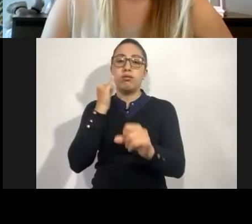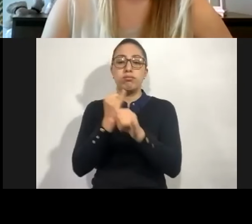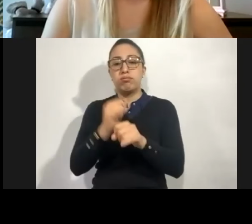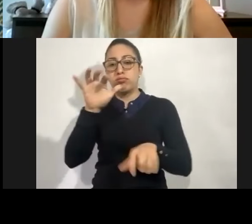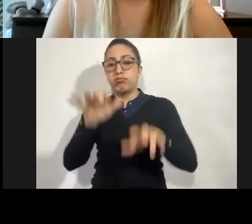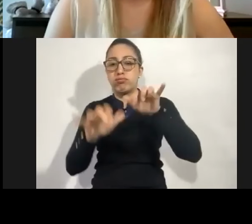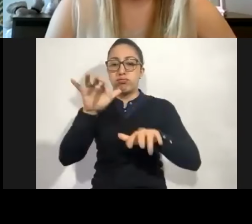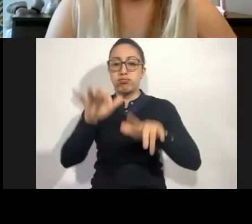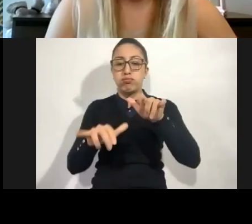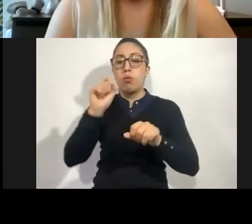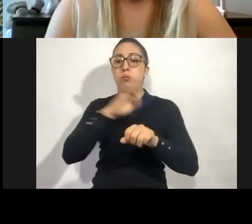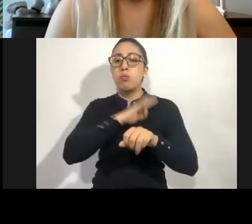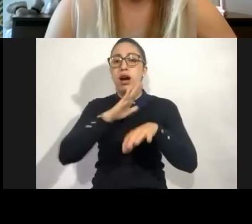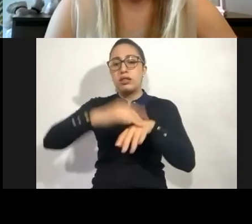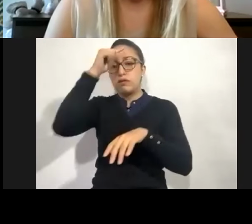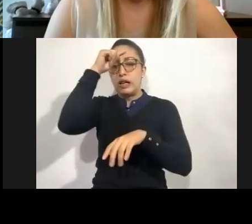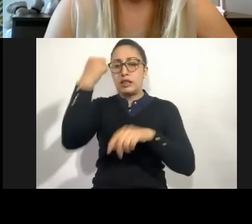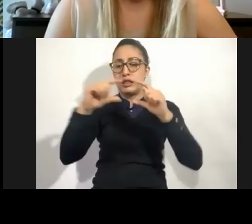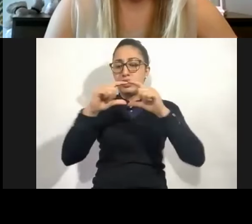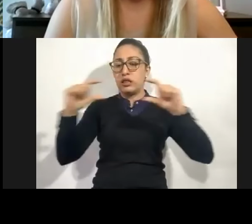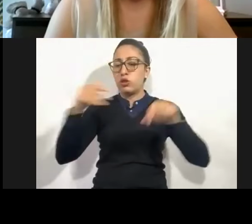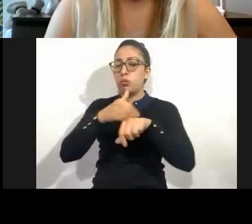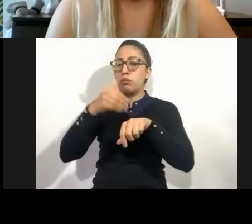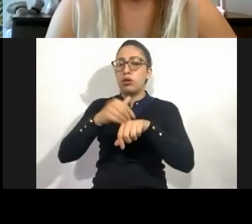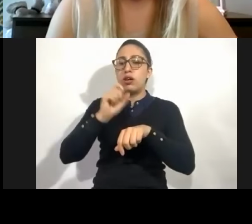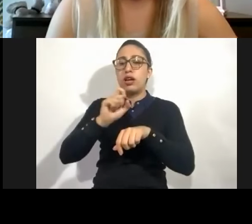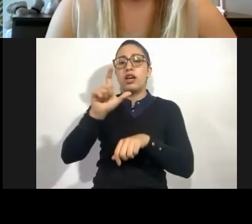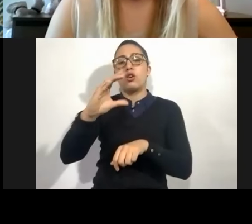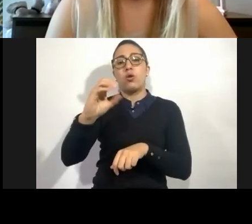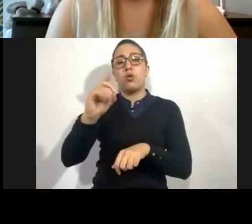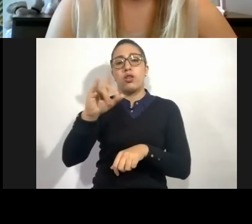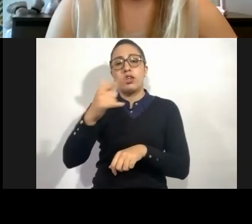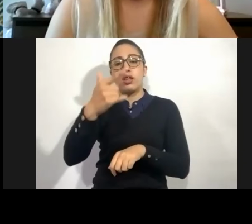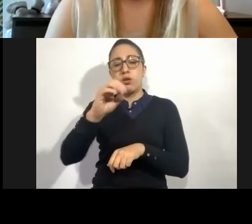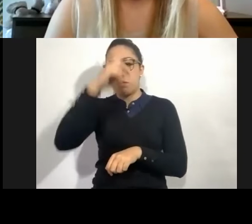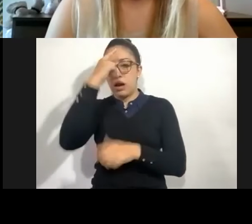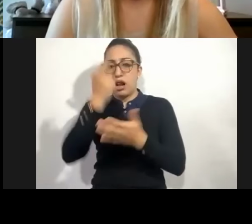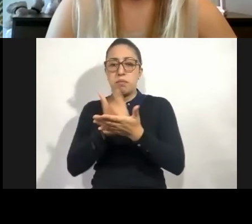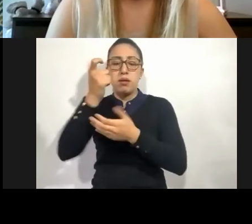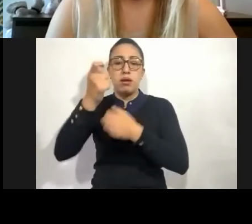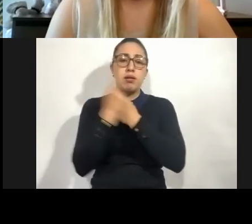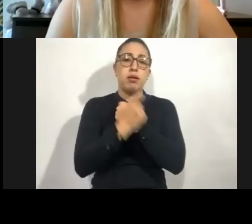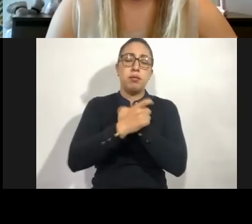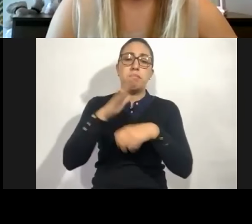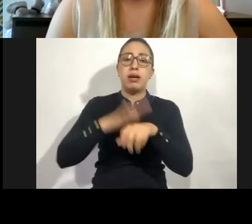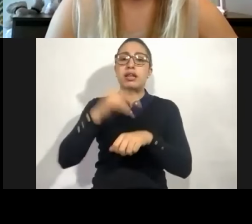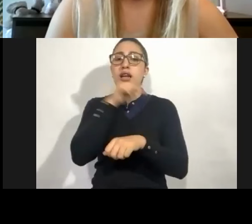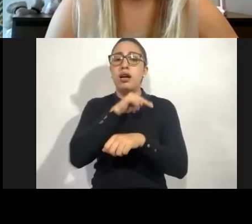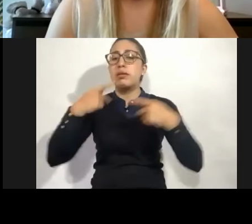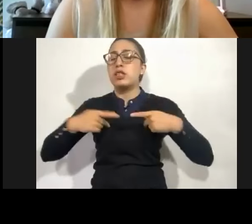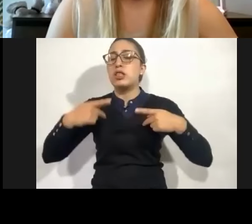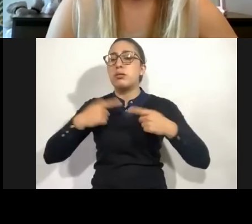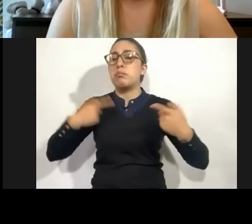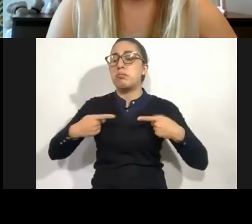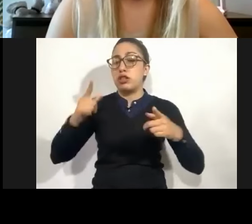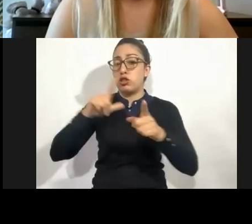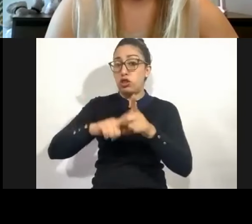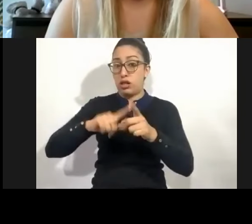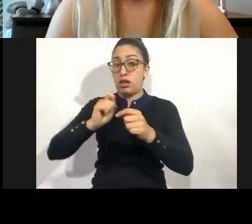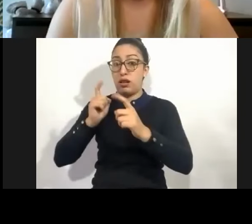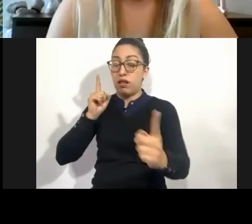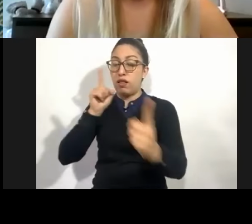a los contribuyentes, lo cual a la vez fortalece la seguridad jurídica de las personas